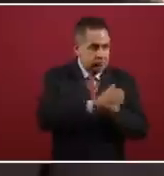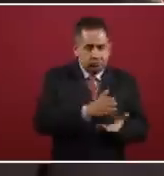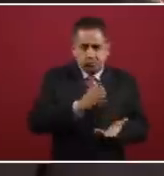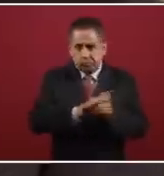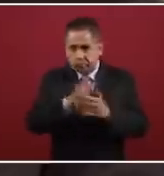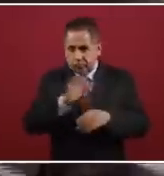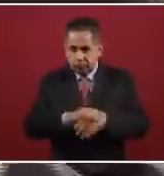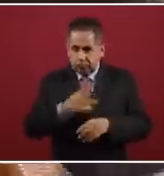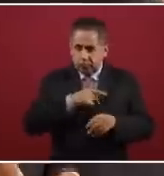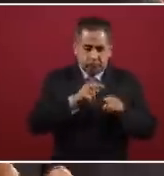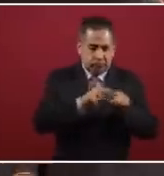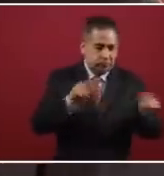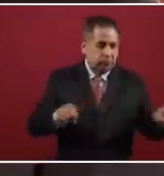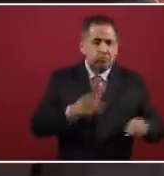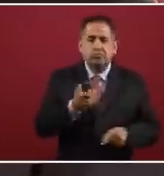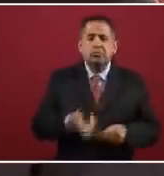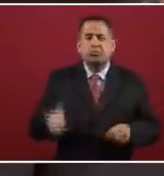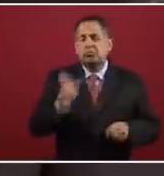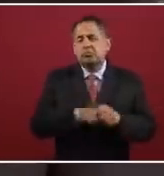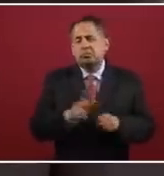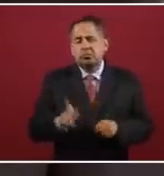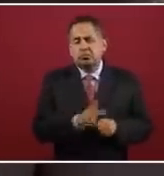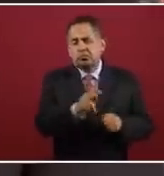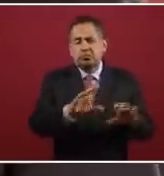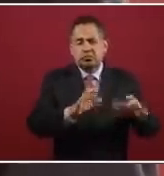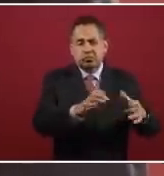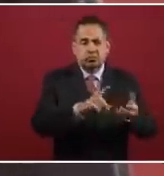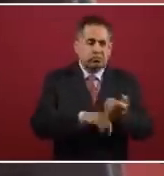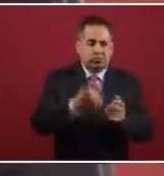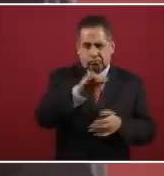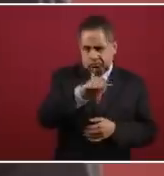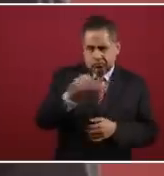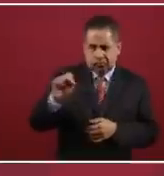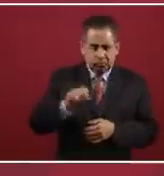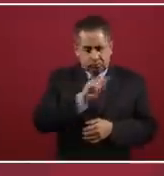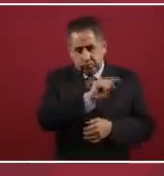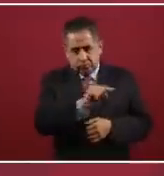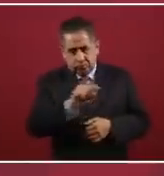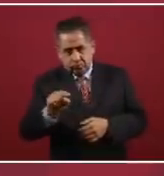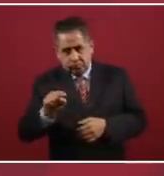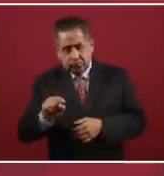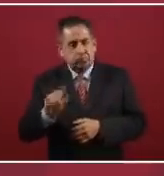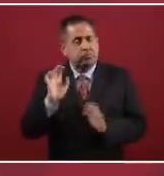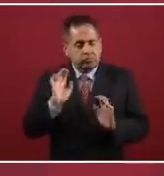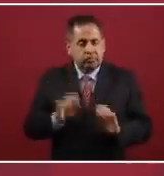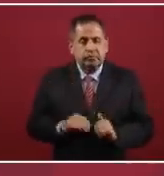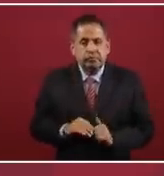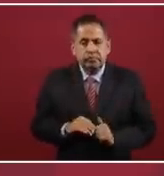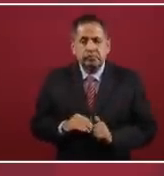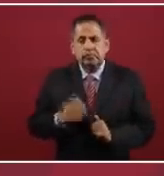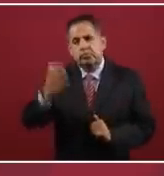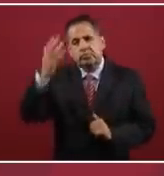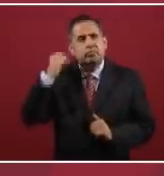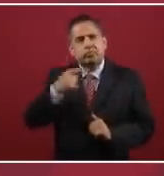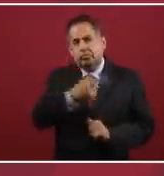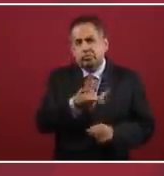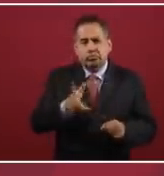país, son hospitales rurales del IMSS Bienestar que se